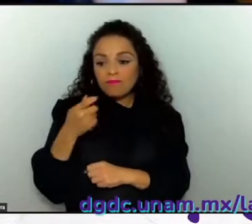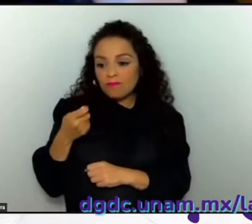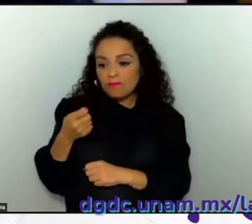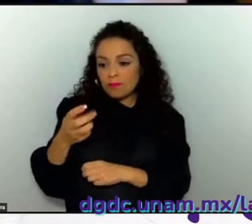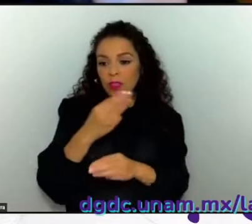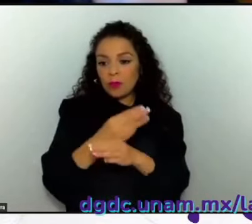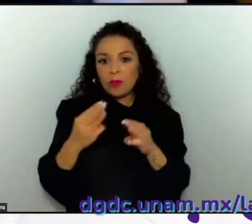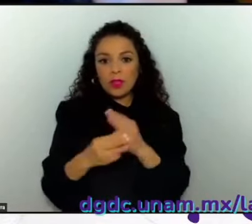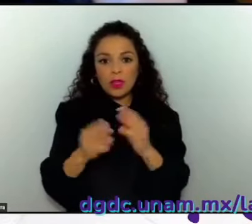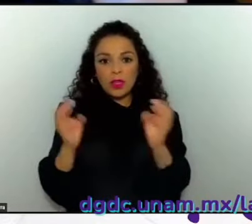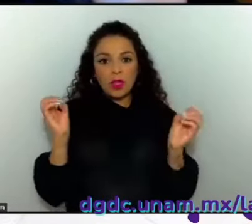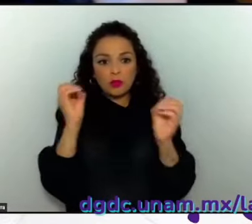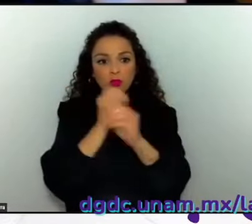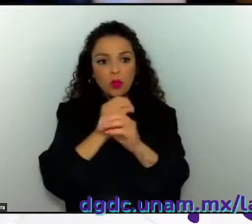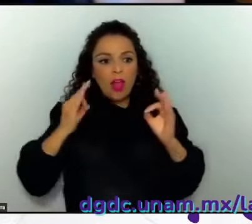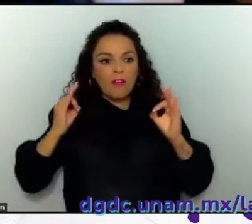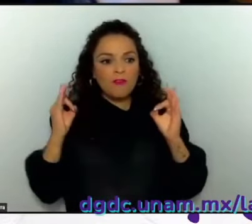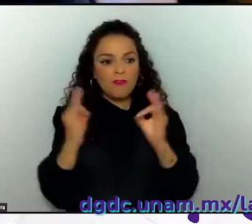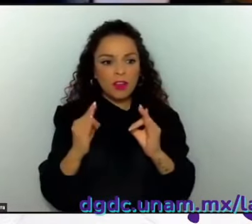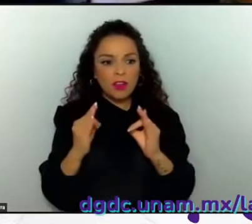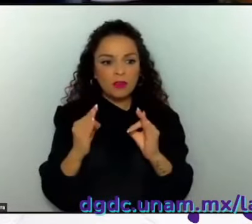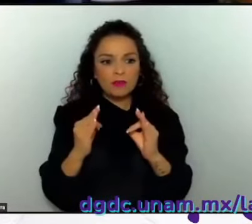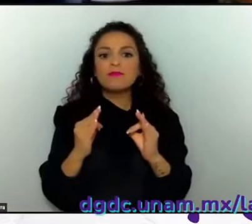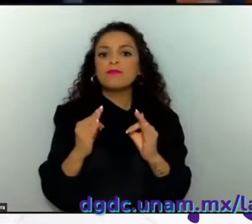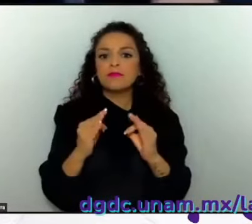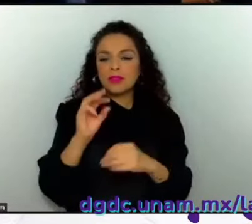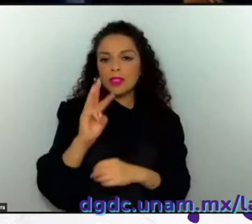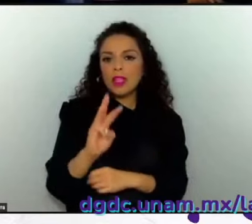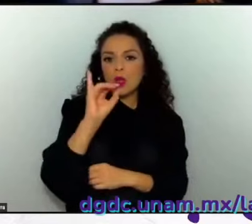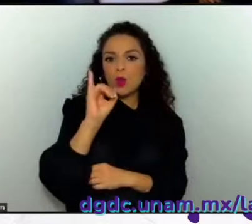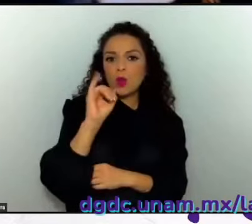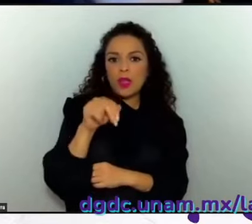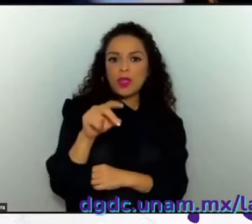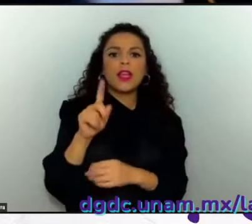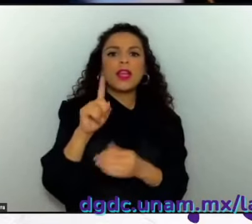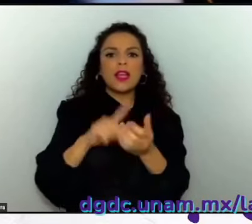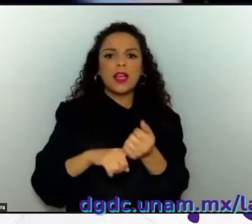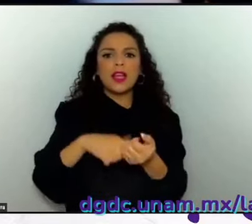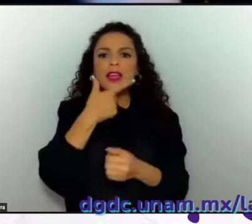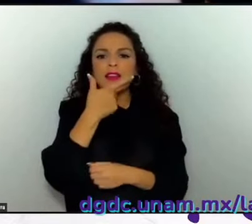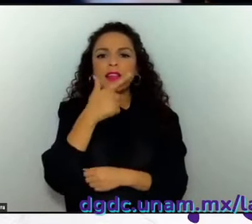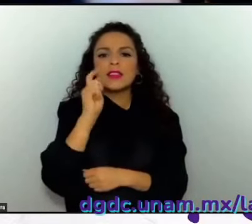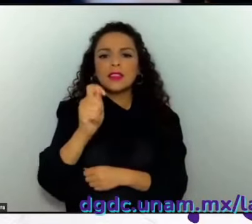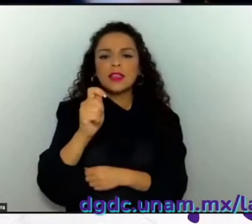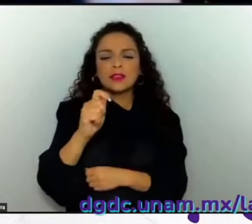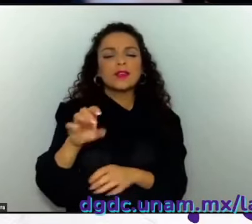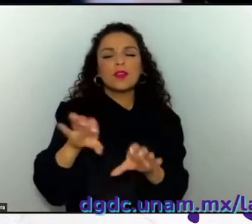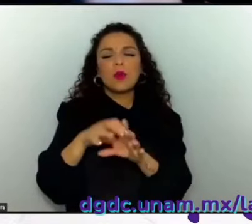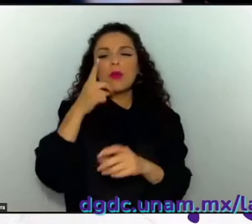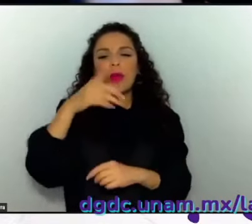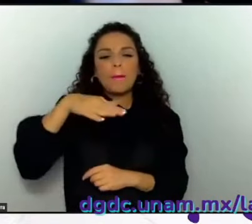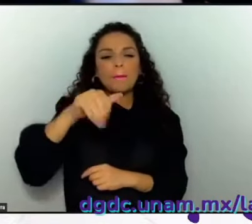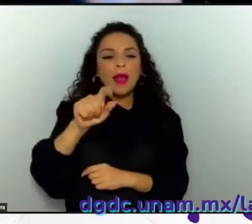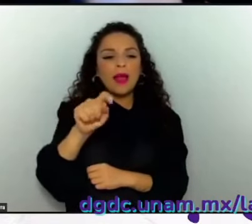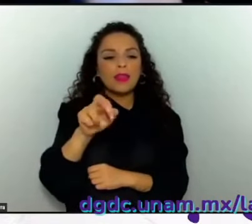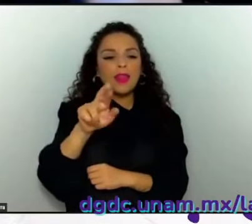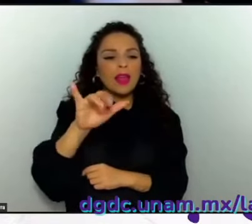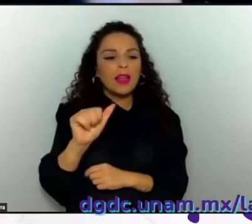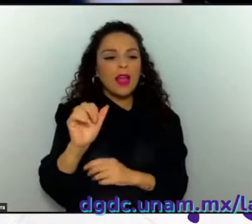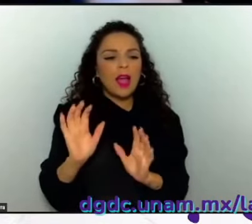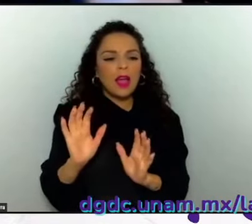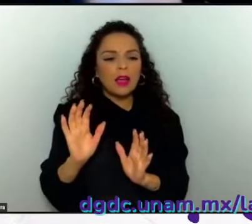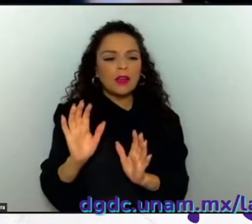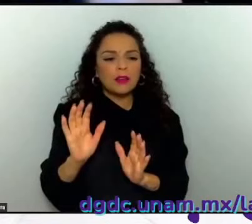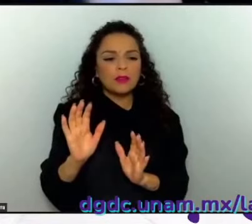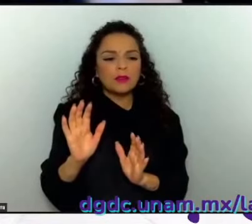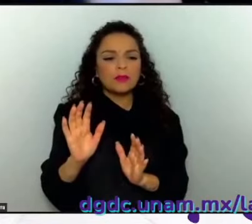inglés le dicen los WIMPs, que es un juego de palabras muy bonito. WIMP en inglés son las siglas de decir materia de weakly interacting